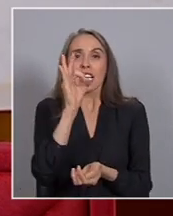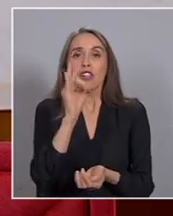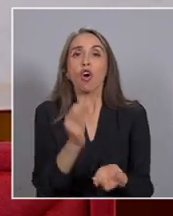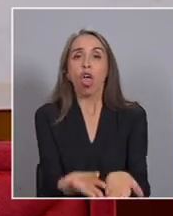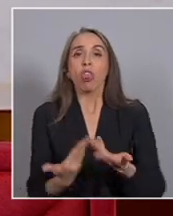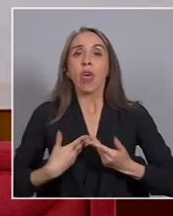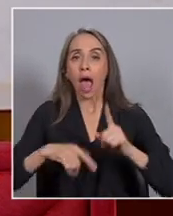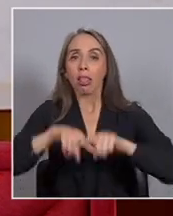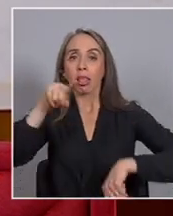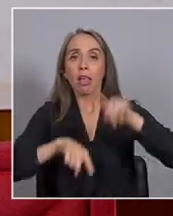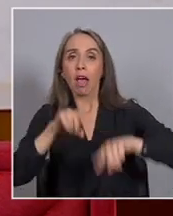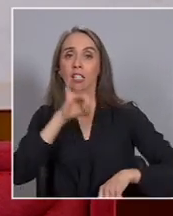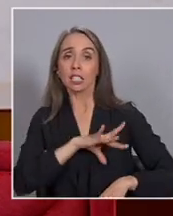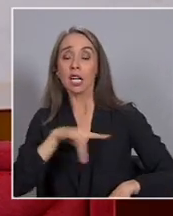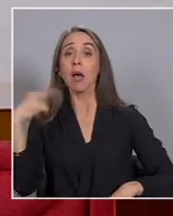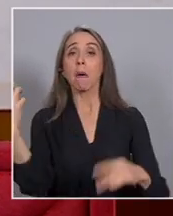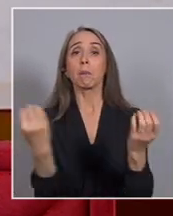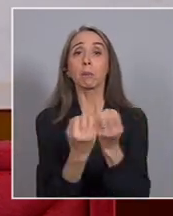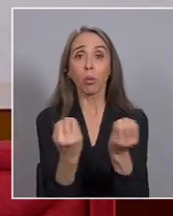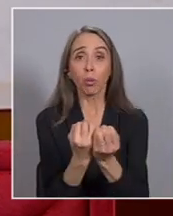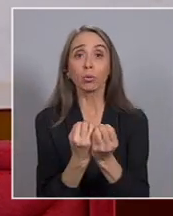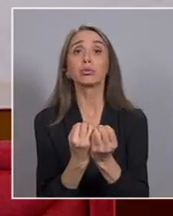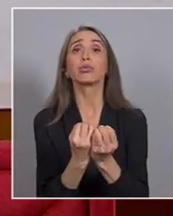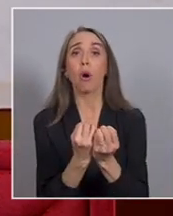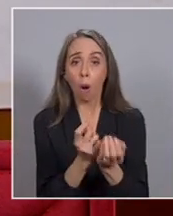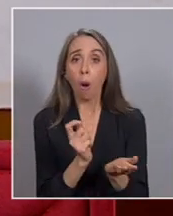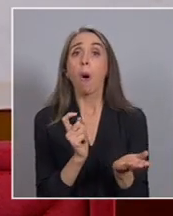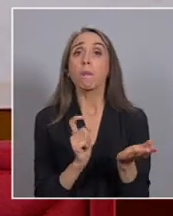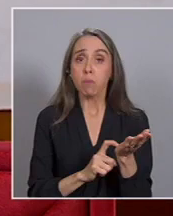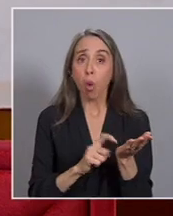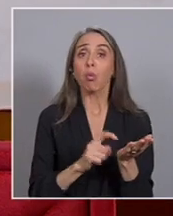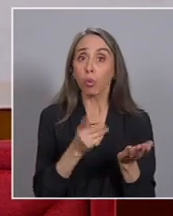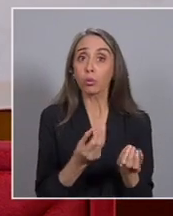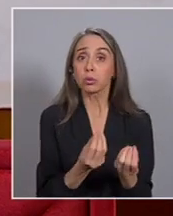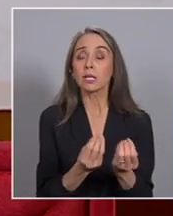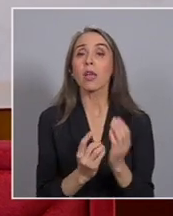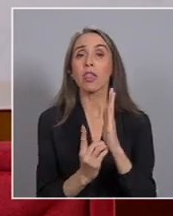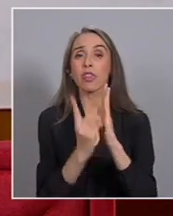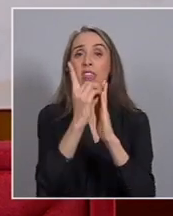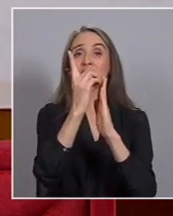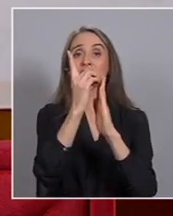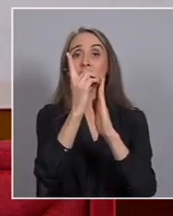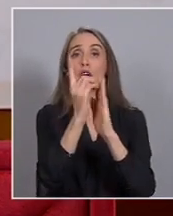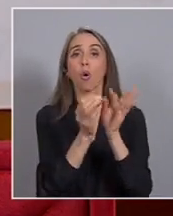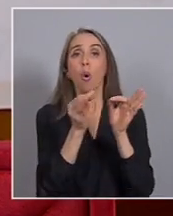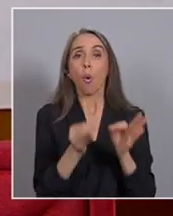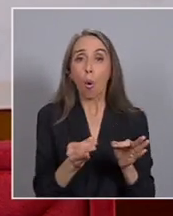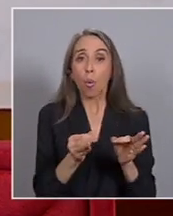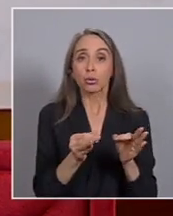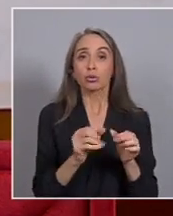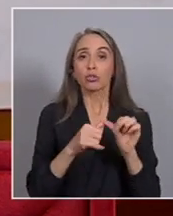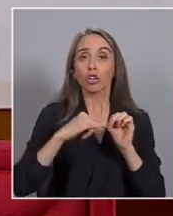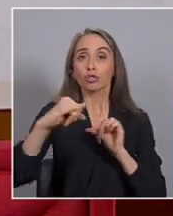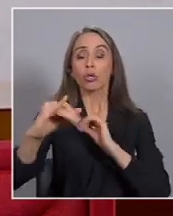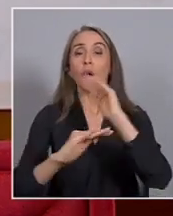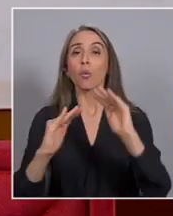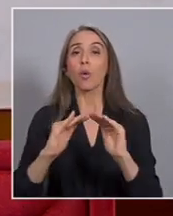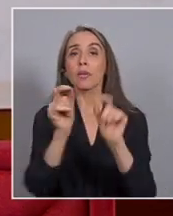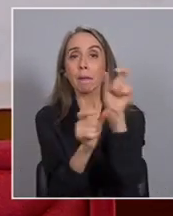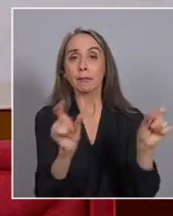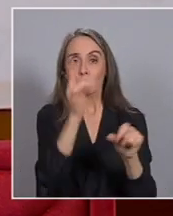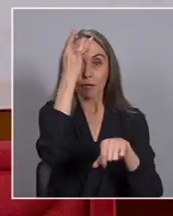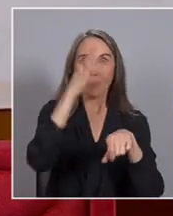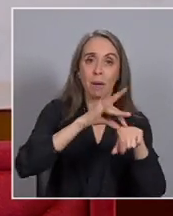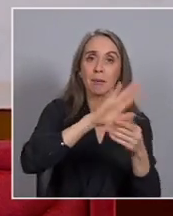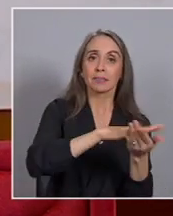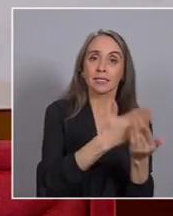Porque justamente son muchos los que la producen. Un desarrollo justo y sostenible es aquel que cuida la salud de las personas